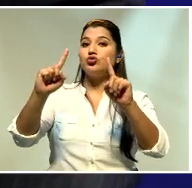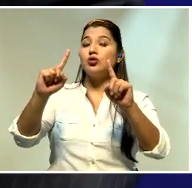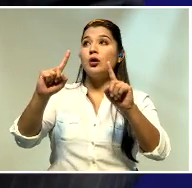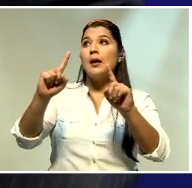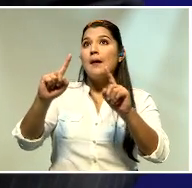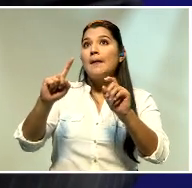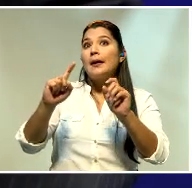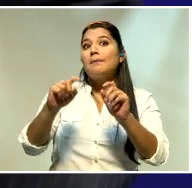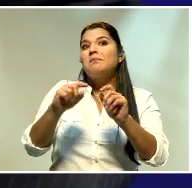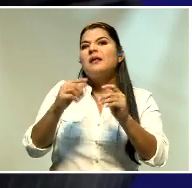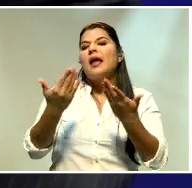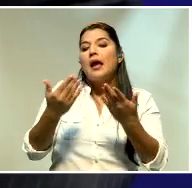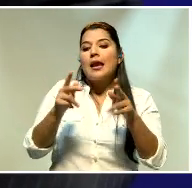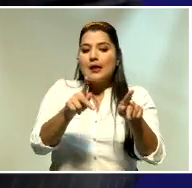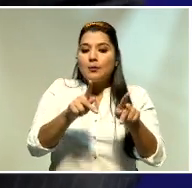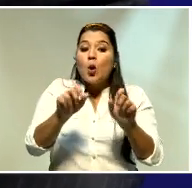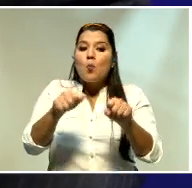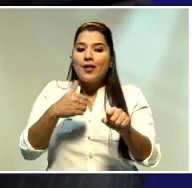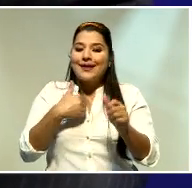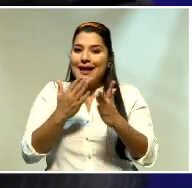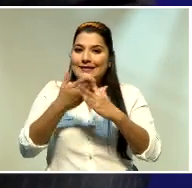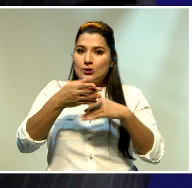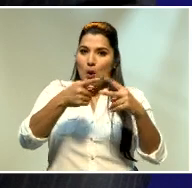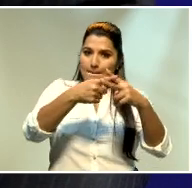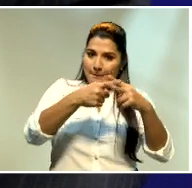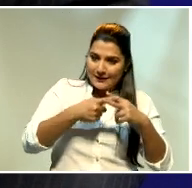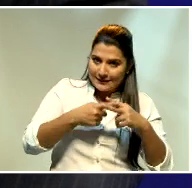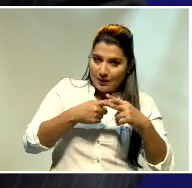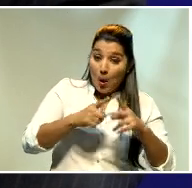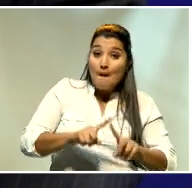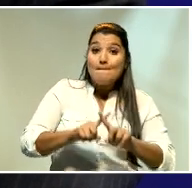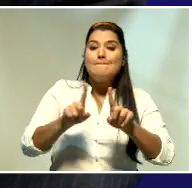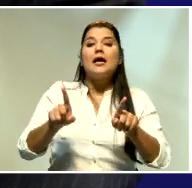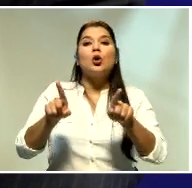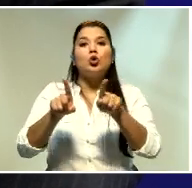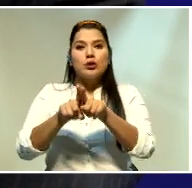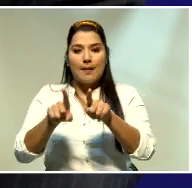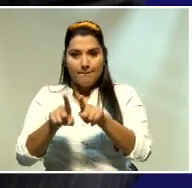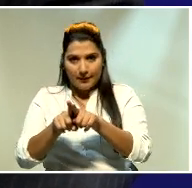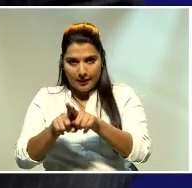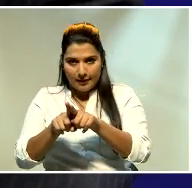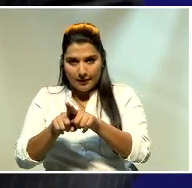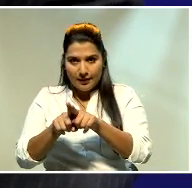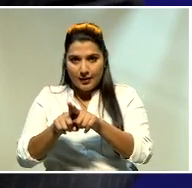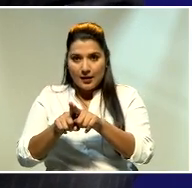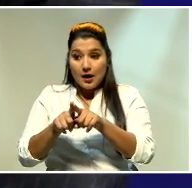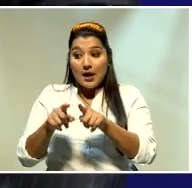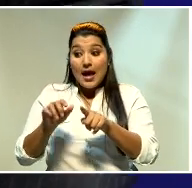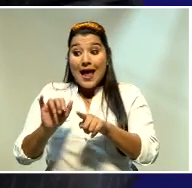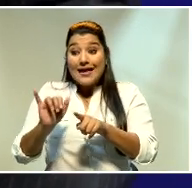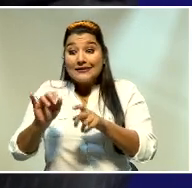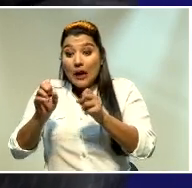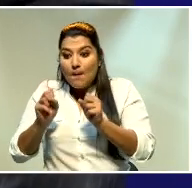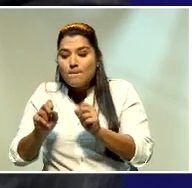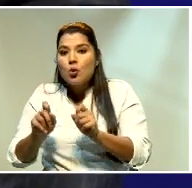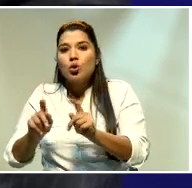crédito, pero por otro lado, que ese margen no genere tasas y intereses